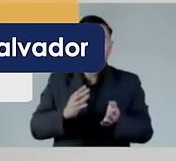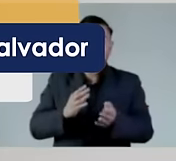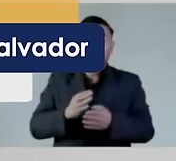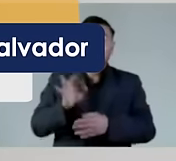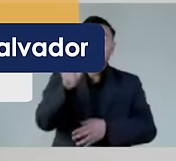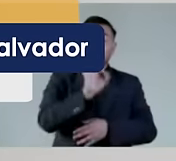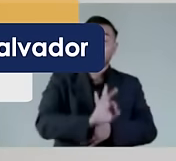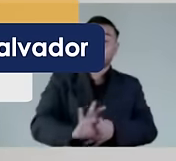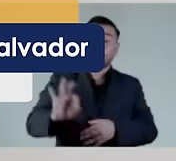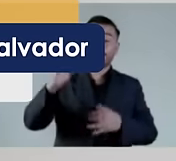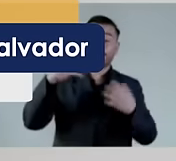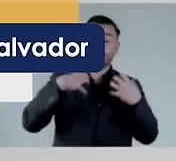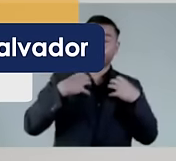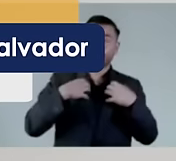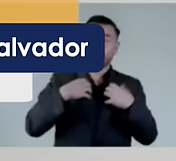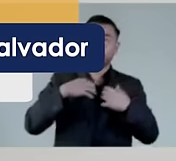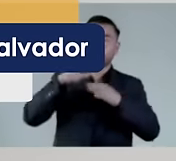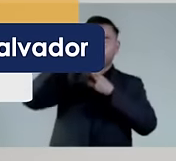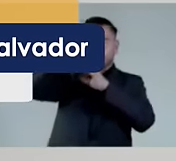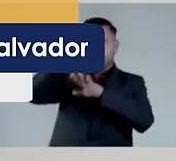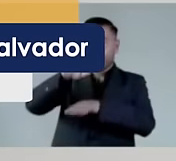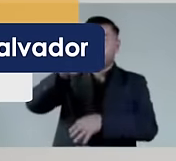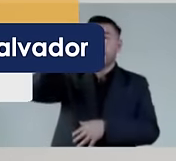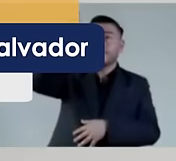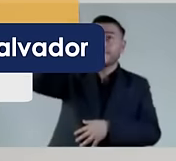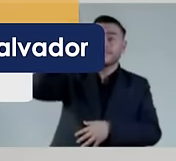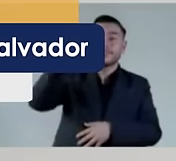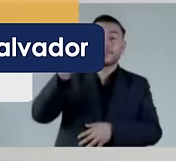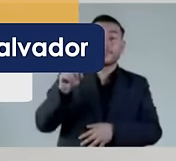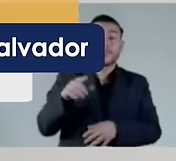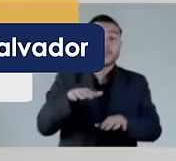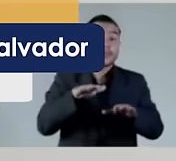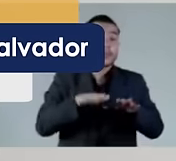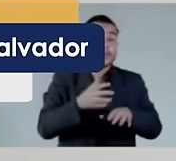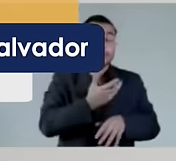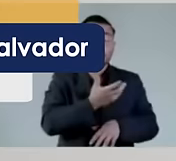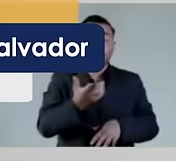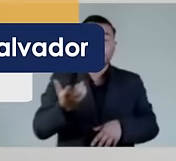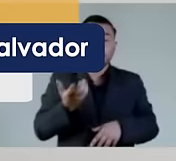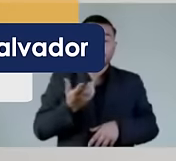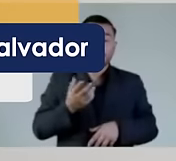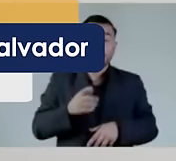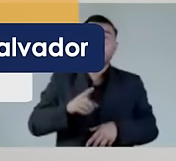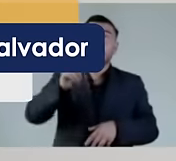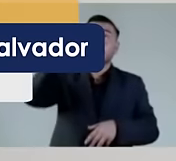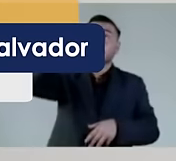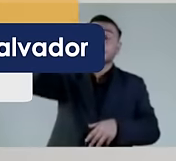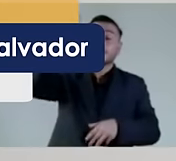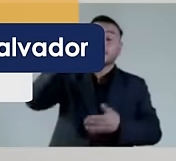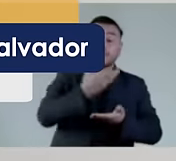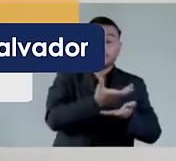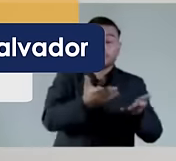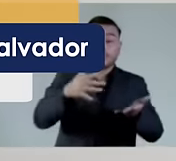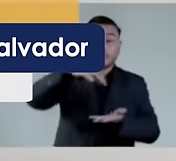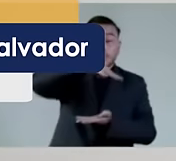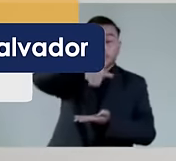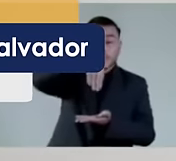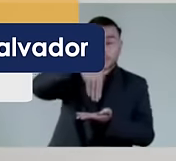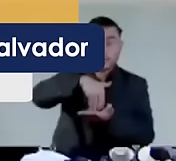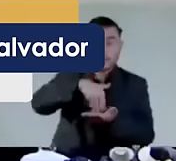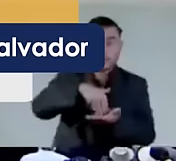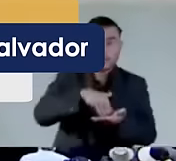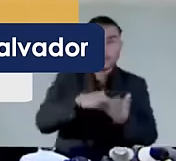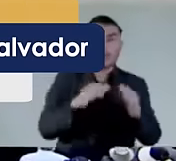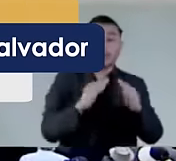salvador si oye la voz de dios bendito serás en la ciudad y bendito en el campo bendito el fruto